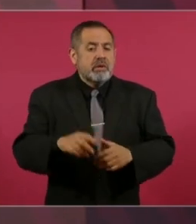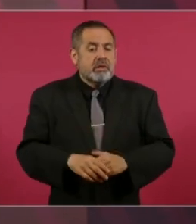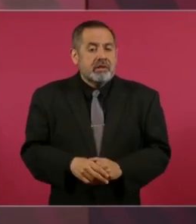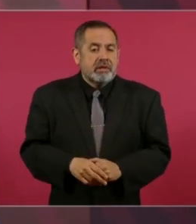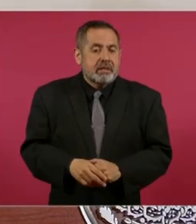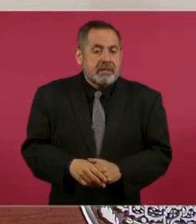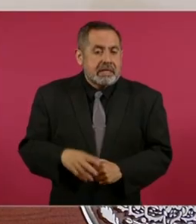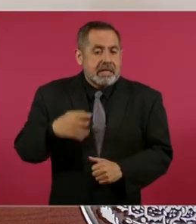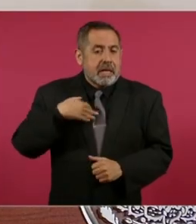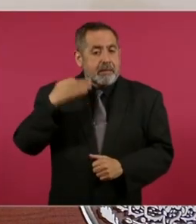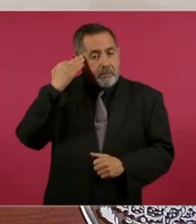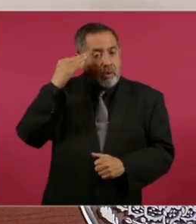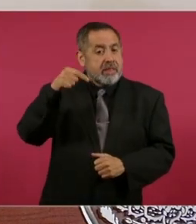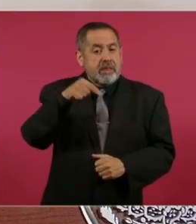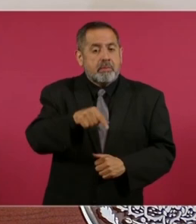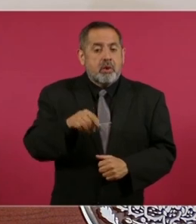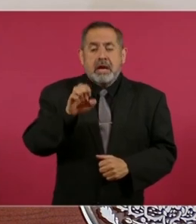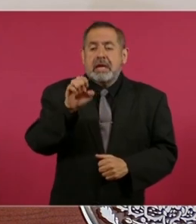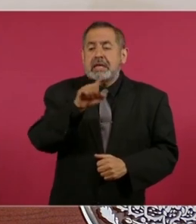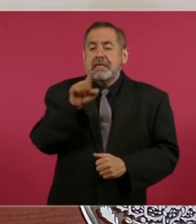De la época de Zedillo.